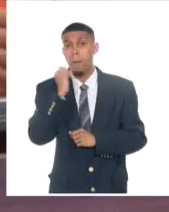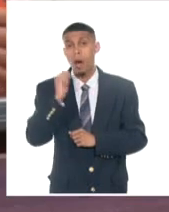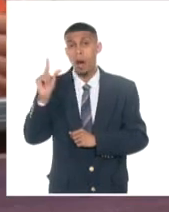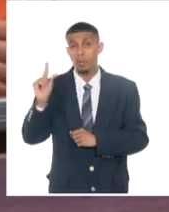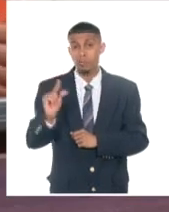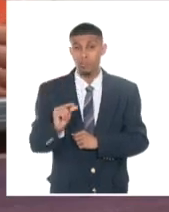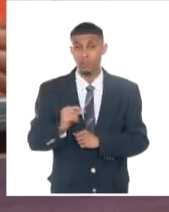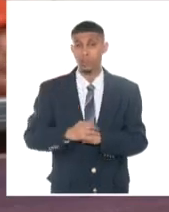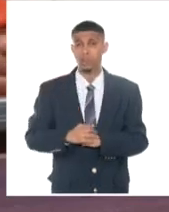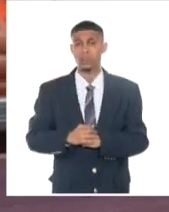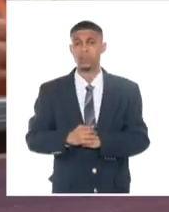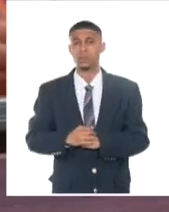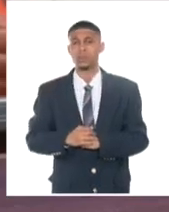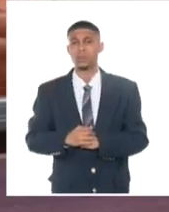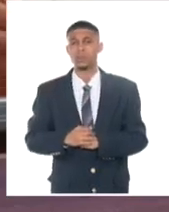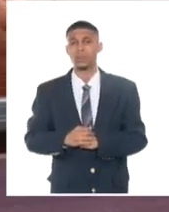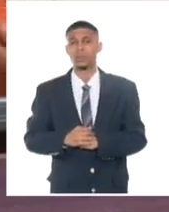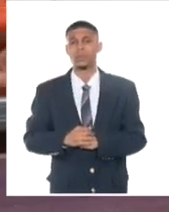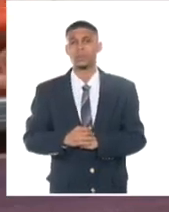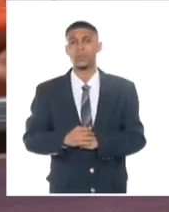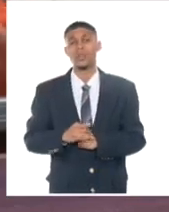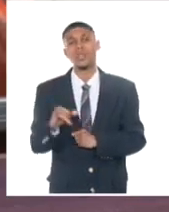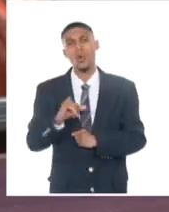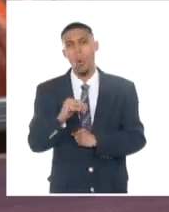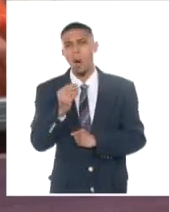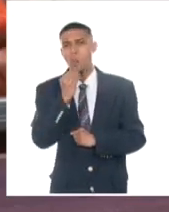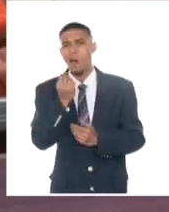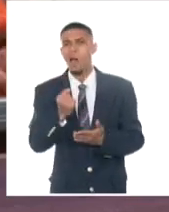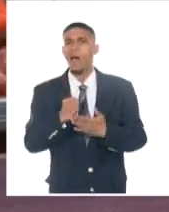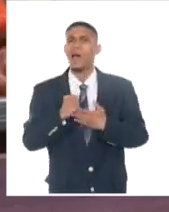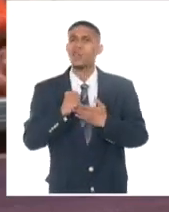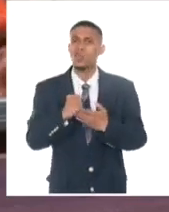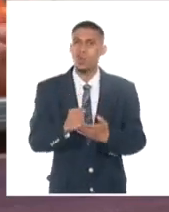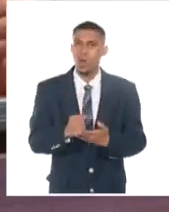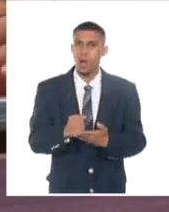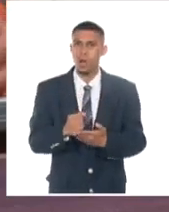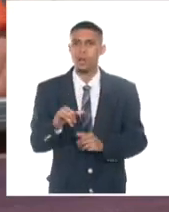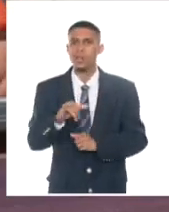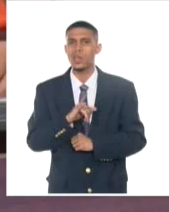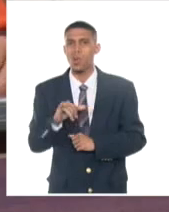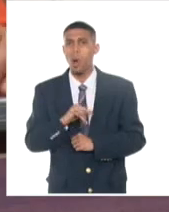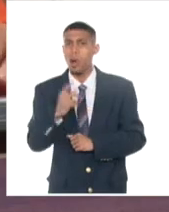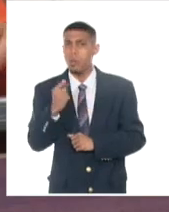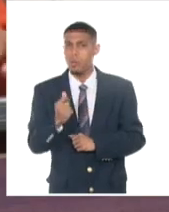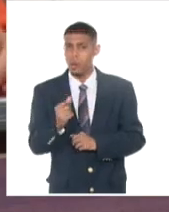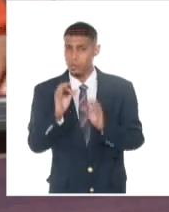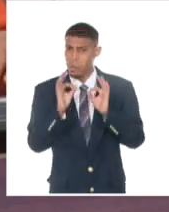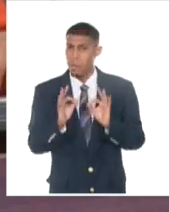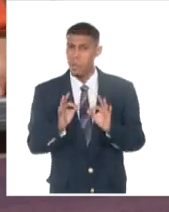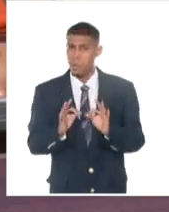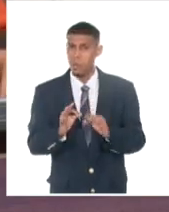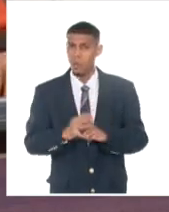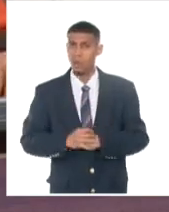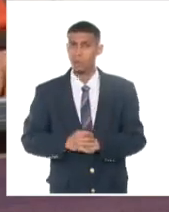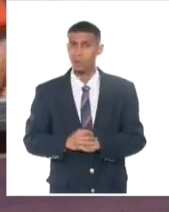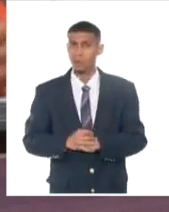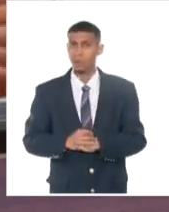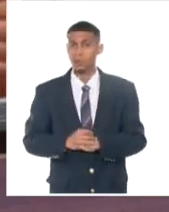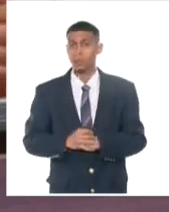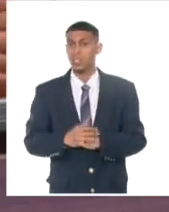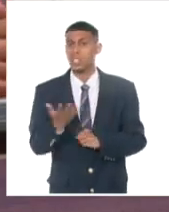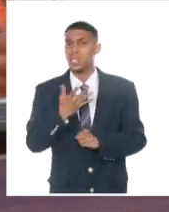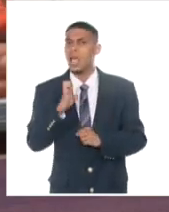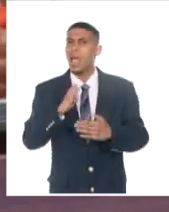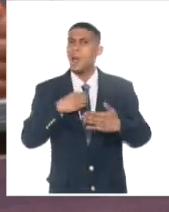determinados productos, sino precisamente a potenciar la concertación de precios, específicamente los